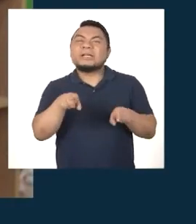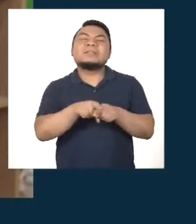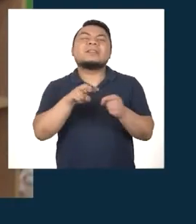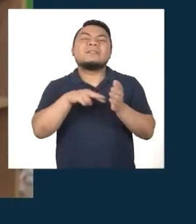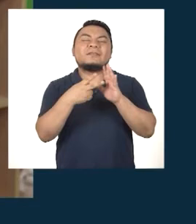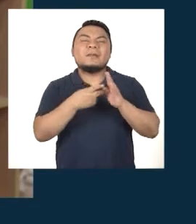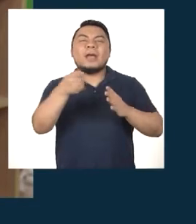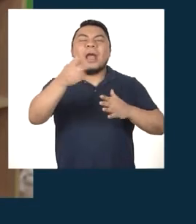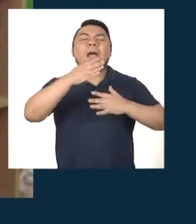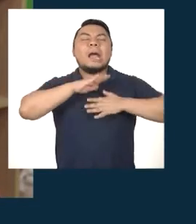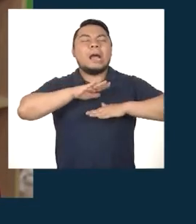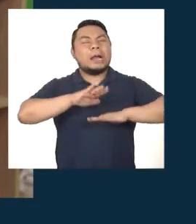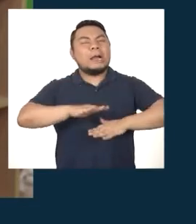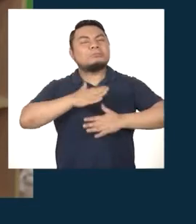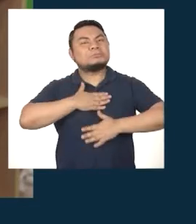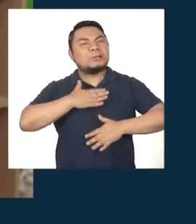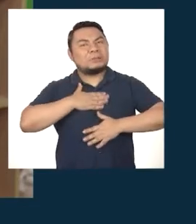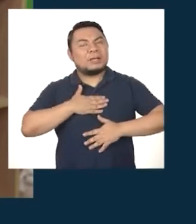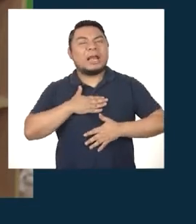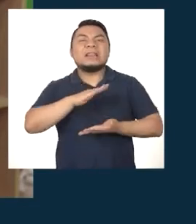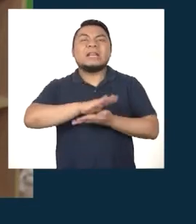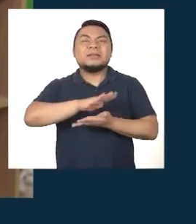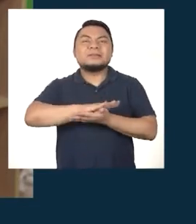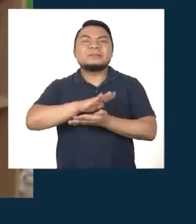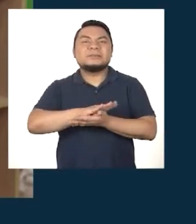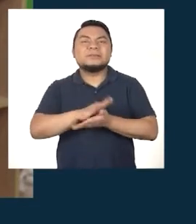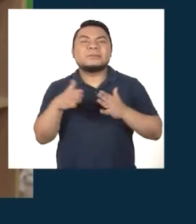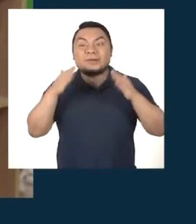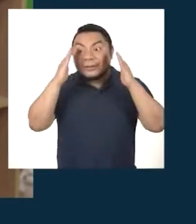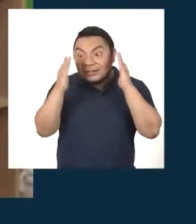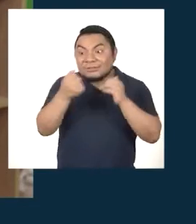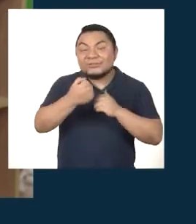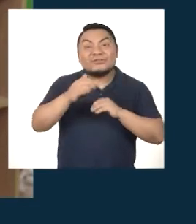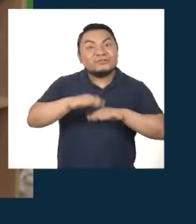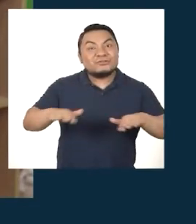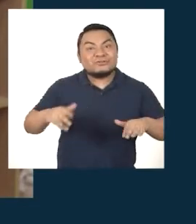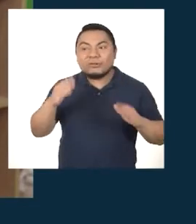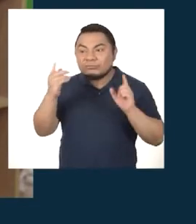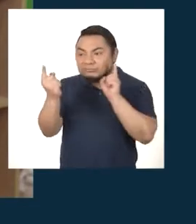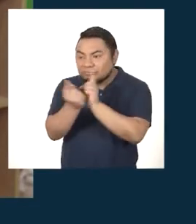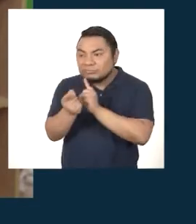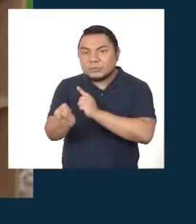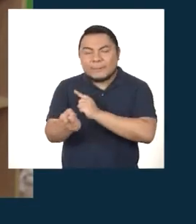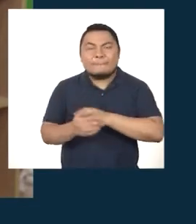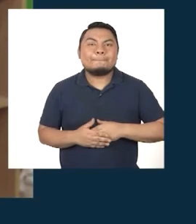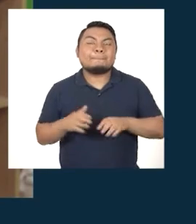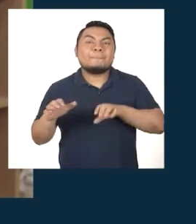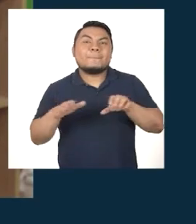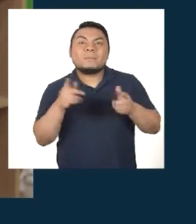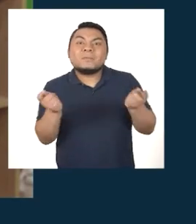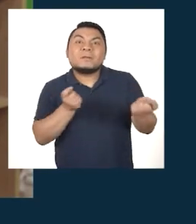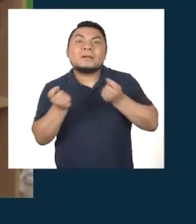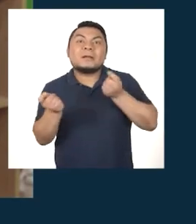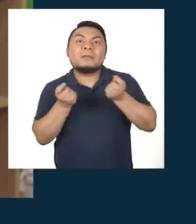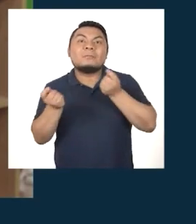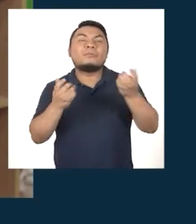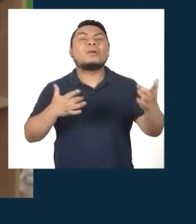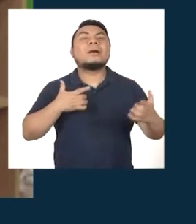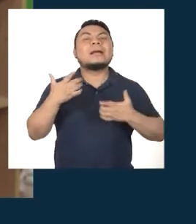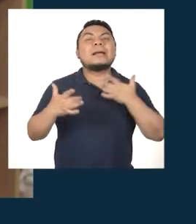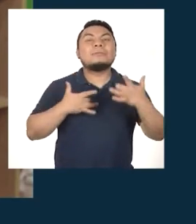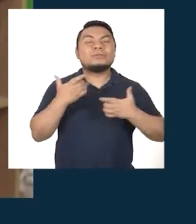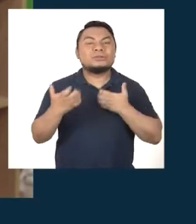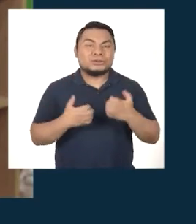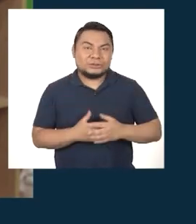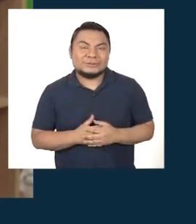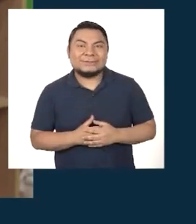más tranquilos para poder atender efectivamente a nuestros niños, nos hace regular nuestras